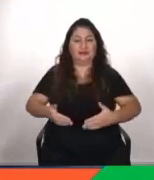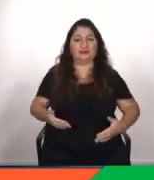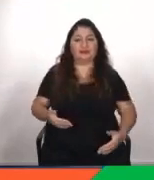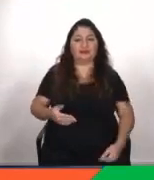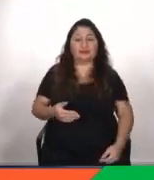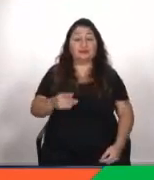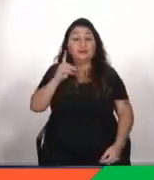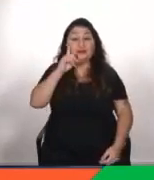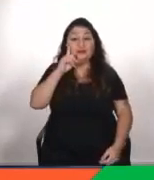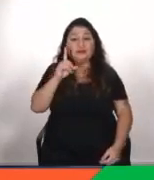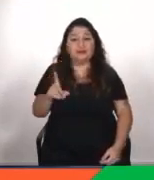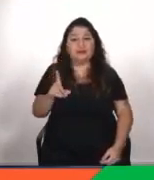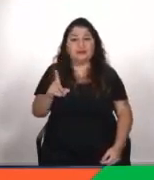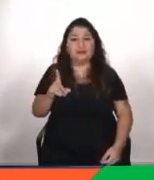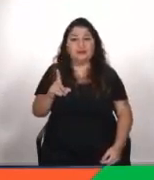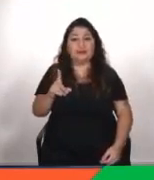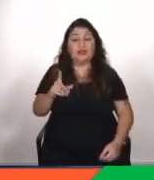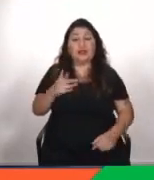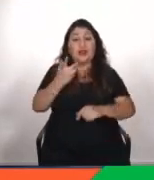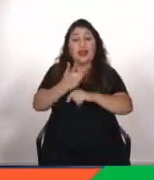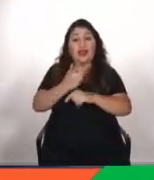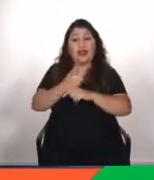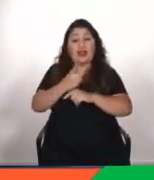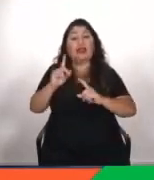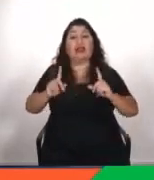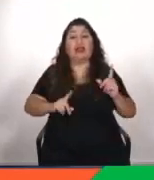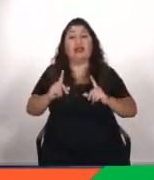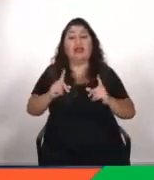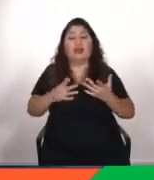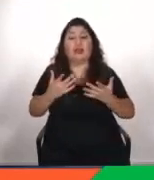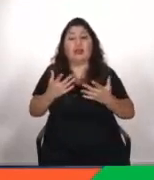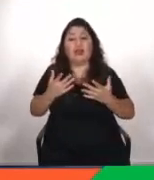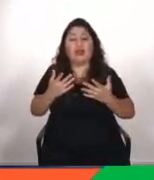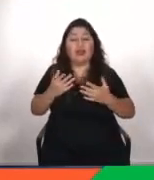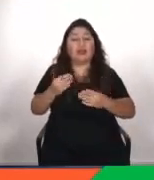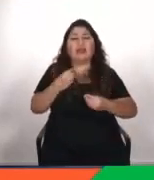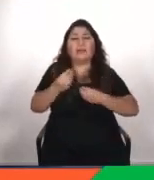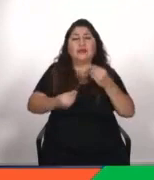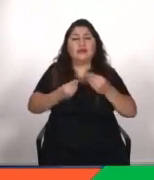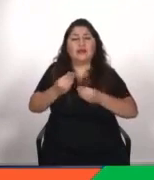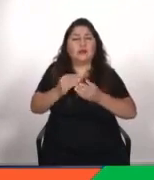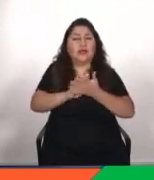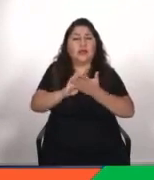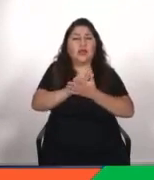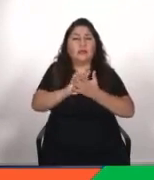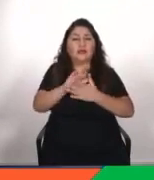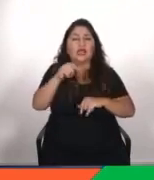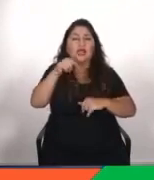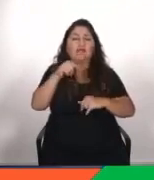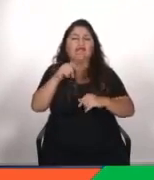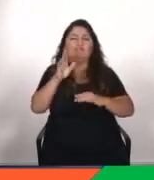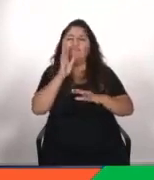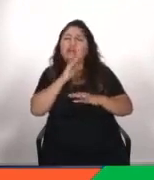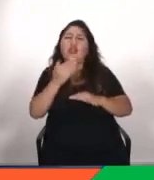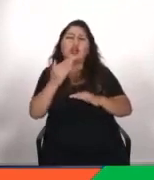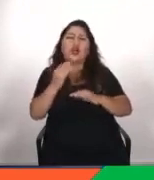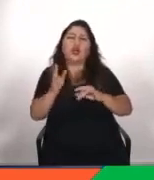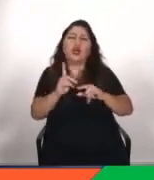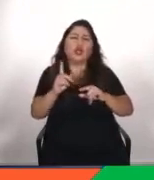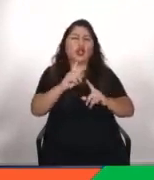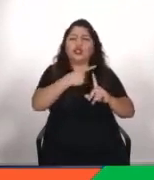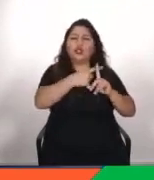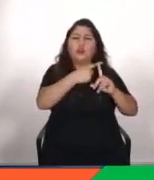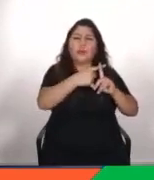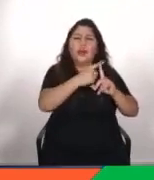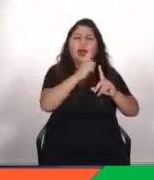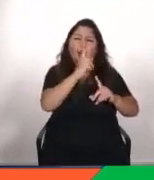Pero allá por el siglo XVII se preguntó, ¿y qué pasaría si en lugar de sumar 1 más un medio más un tercio, sumamos